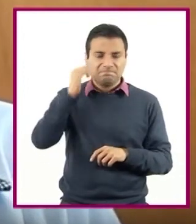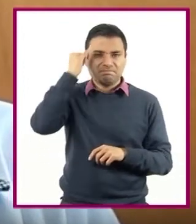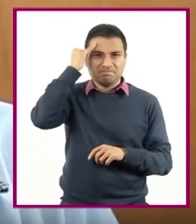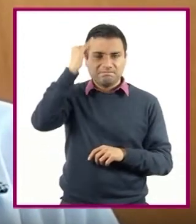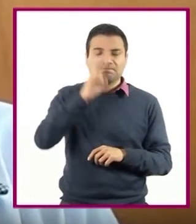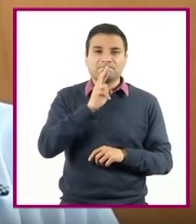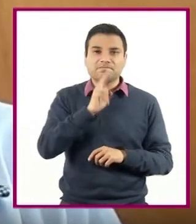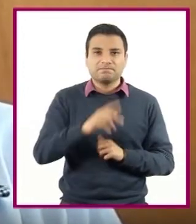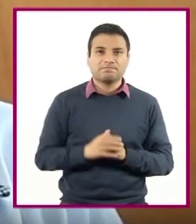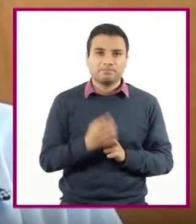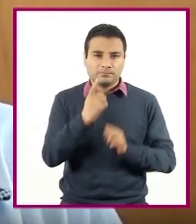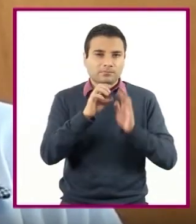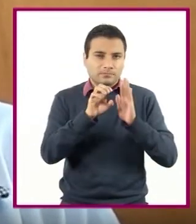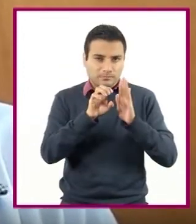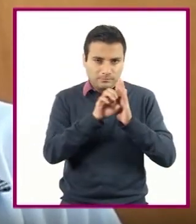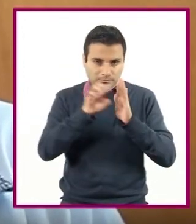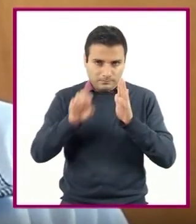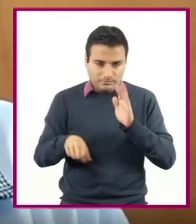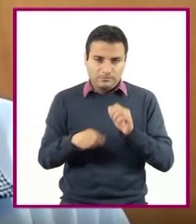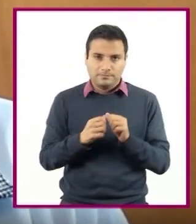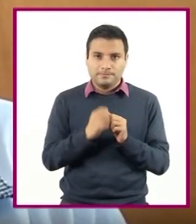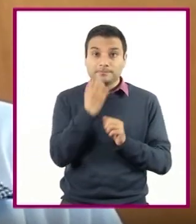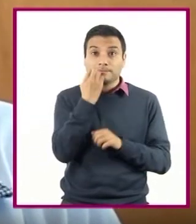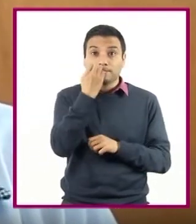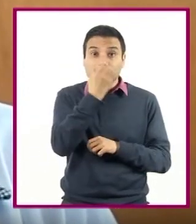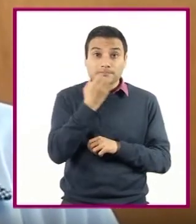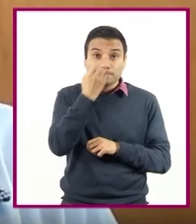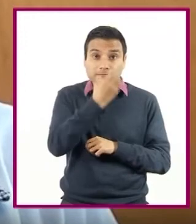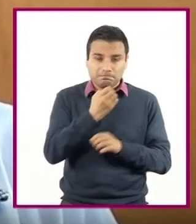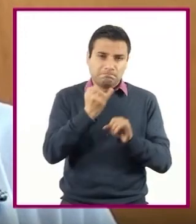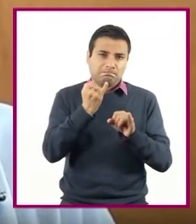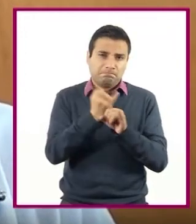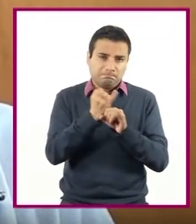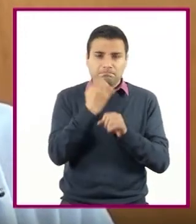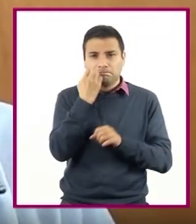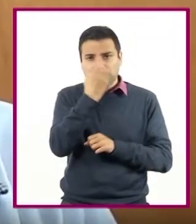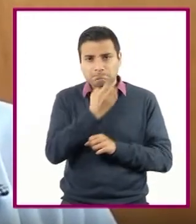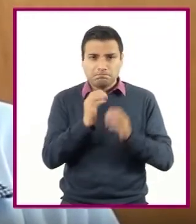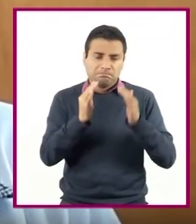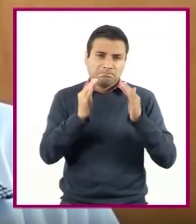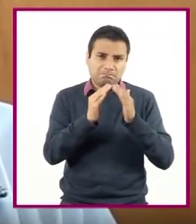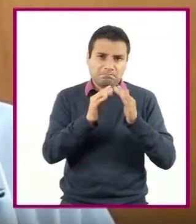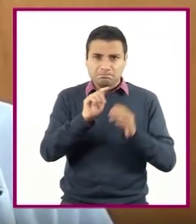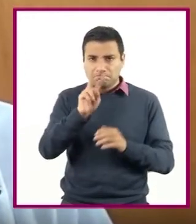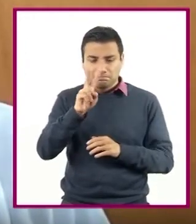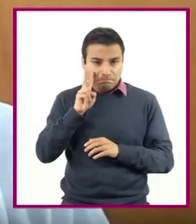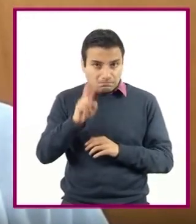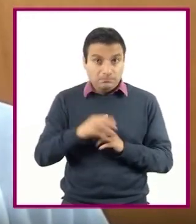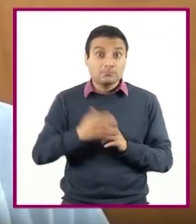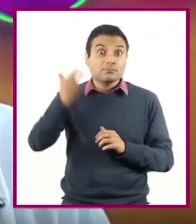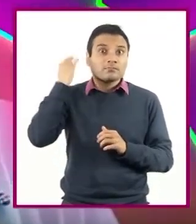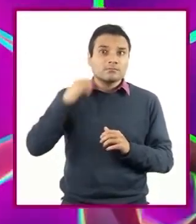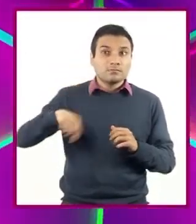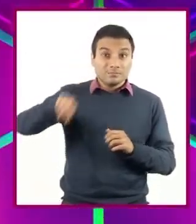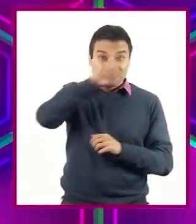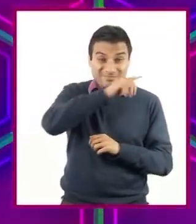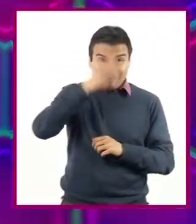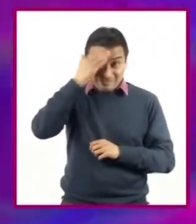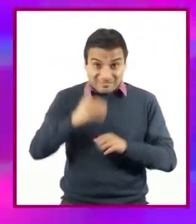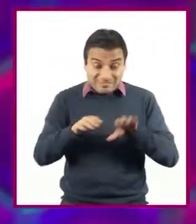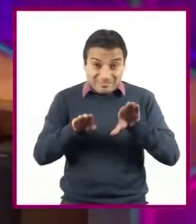esto es la educación a distancia. A pesar de que ignorábamos si funcionaría, está dando muy buenos resultados.